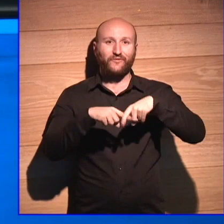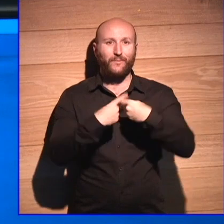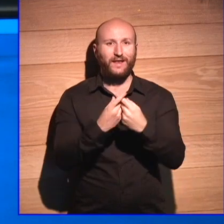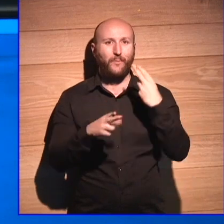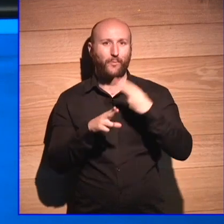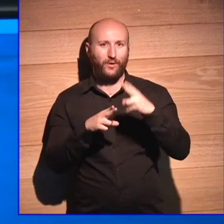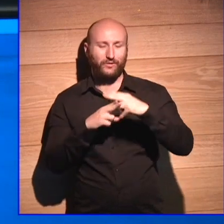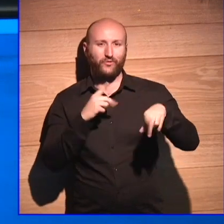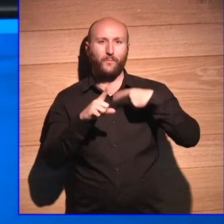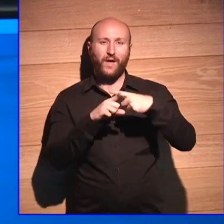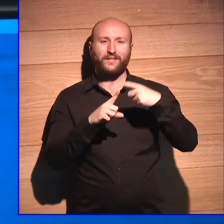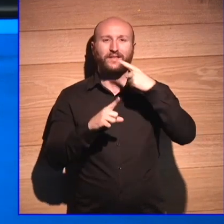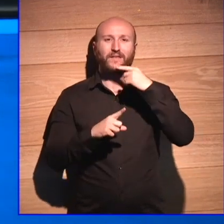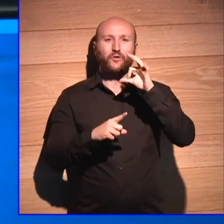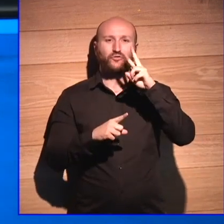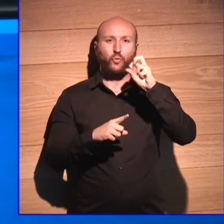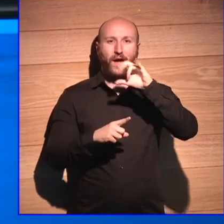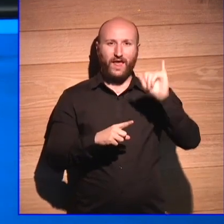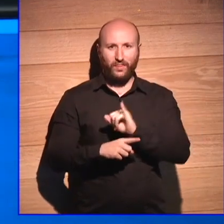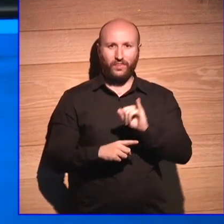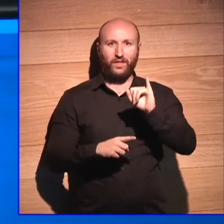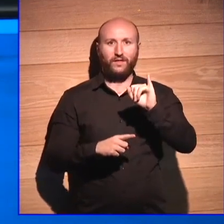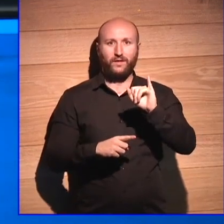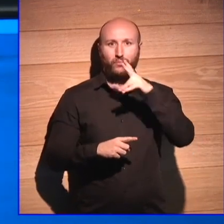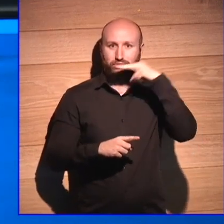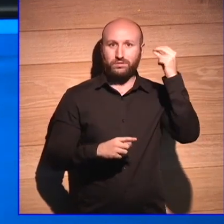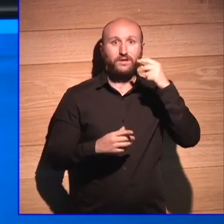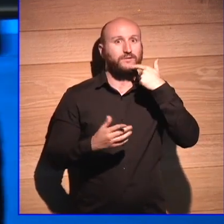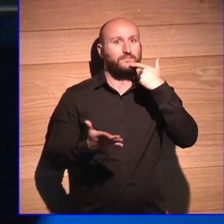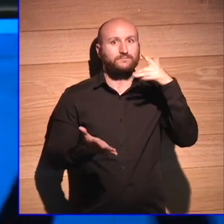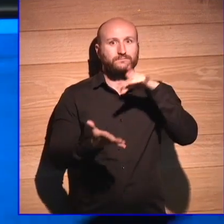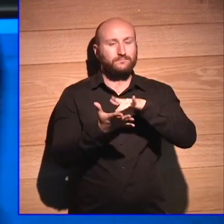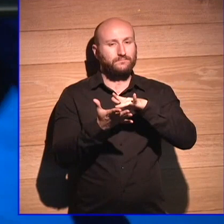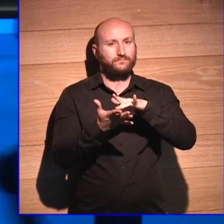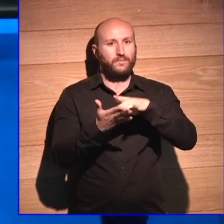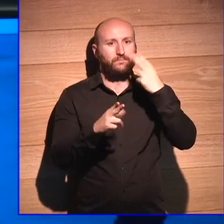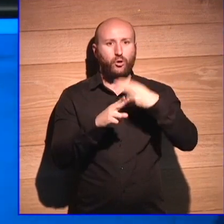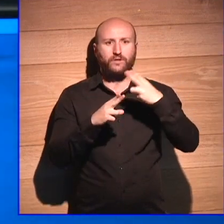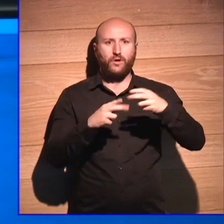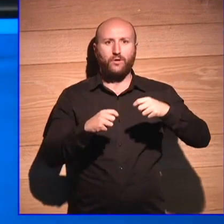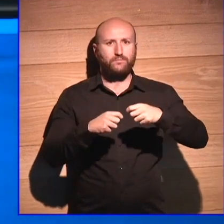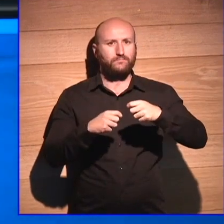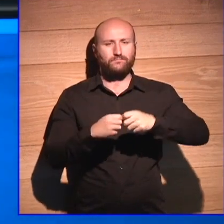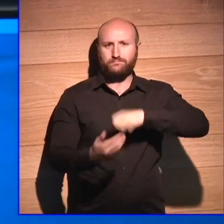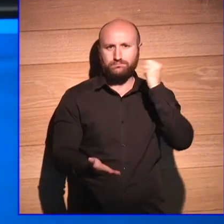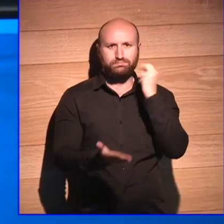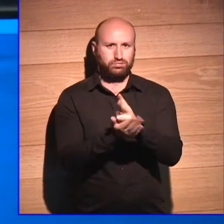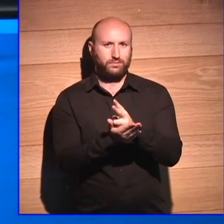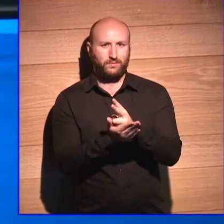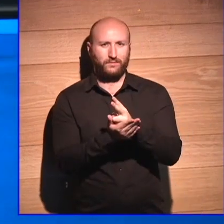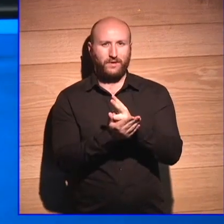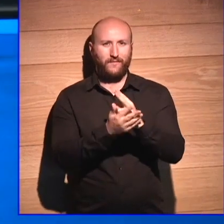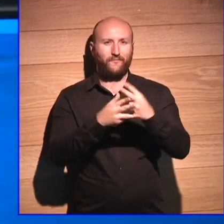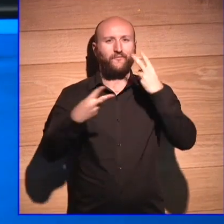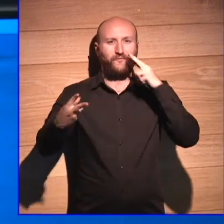la de Adolfo Suárez, políticos además de esa generación, los que de alguna forma rompimos una lanza de la visibilidad, al